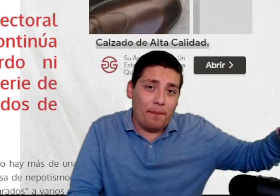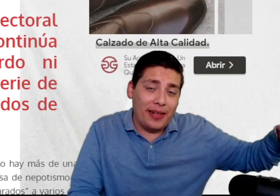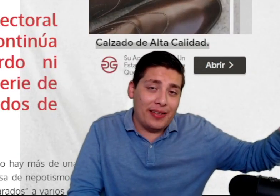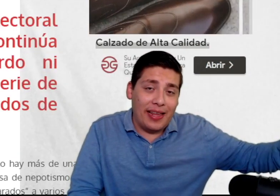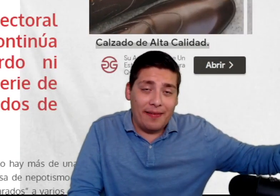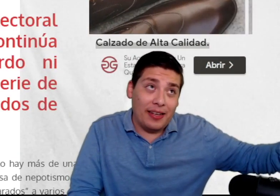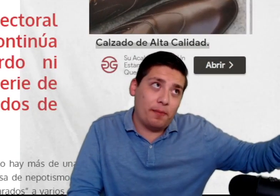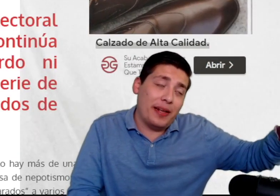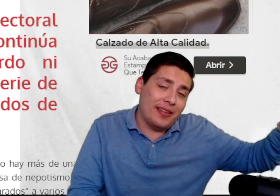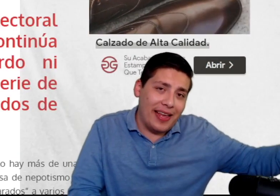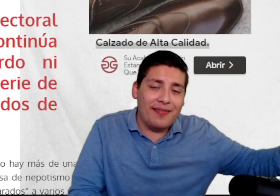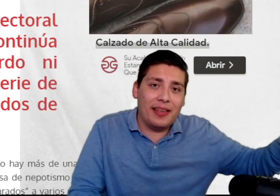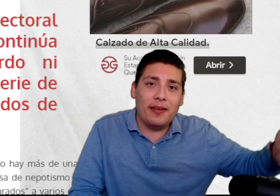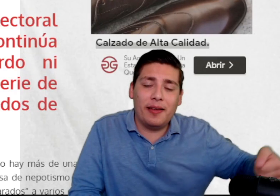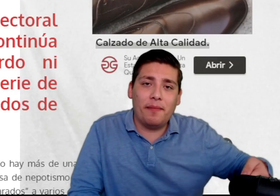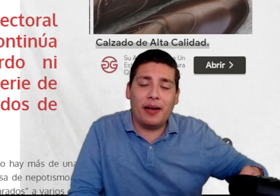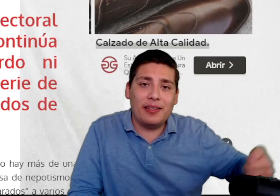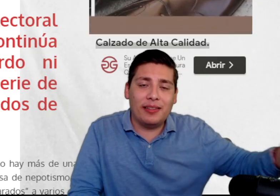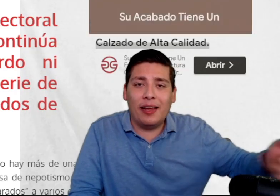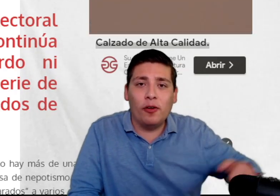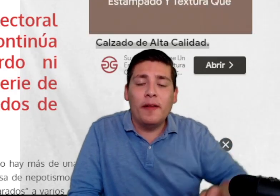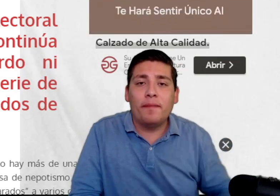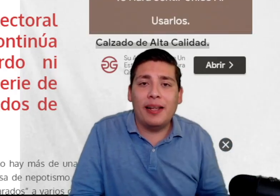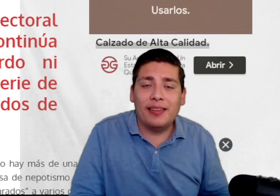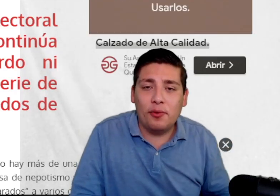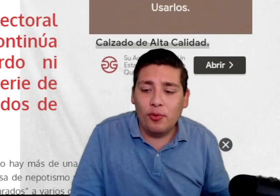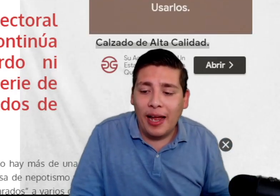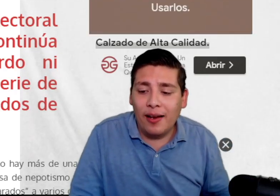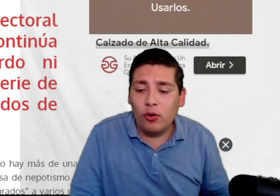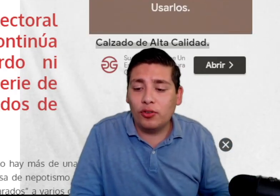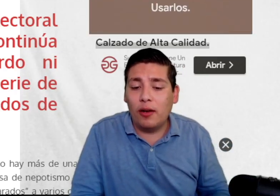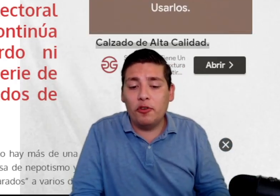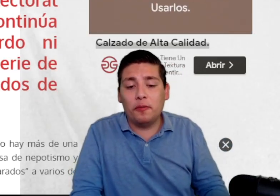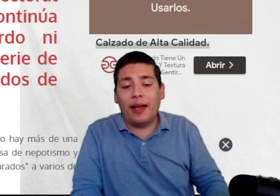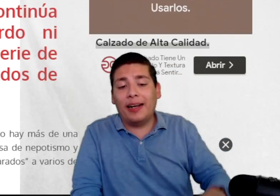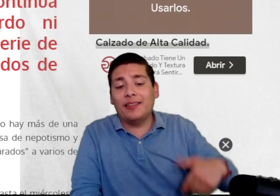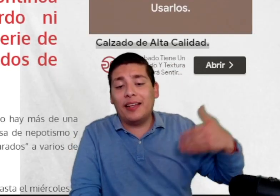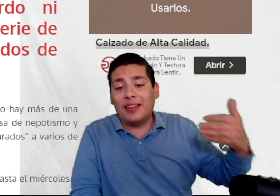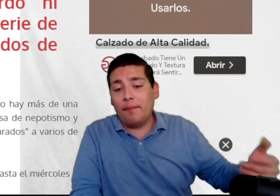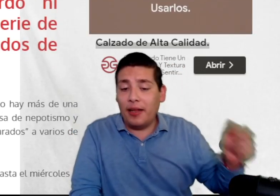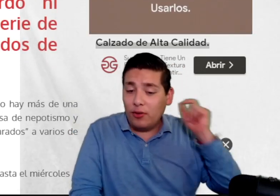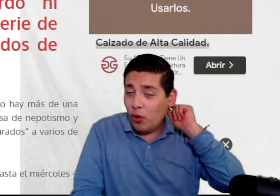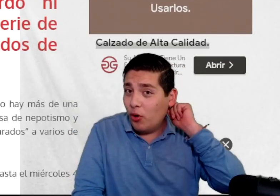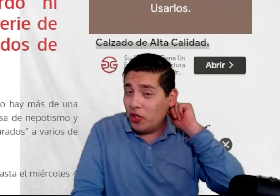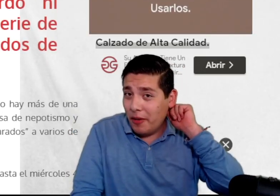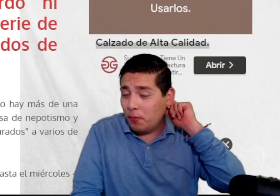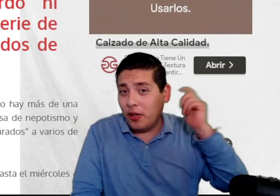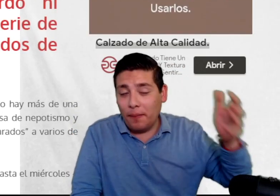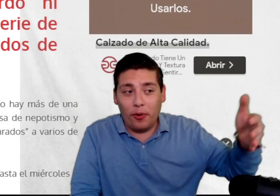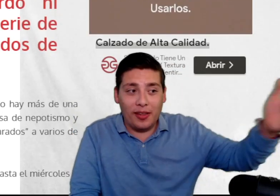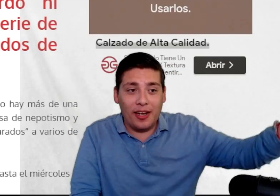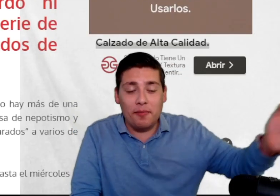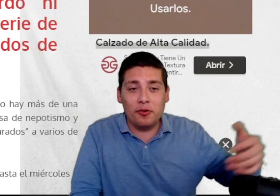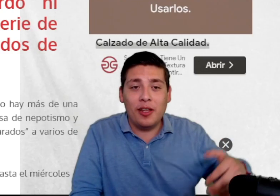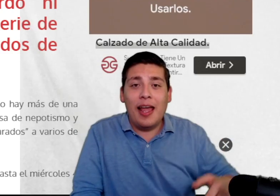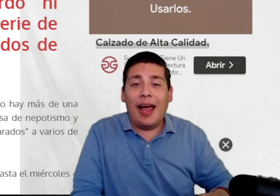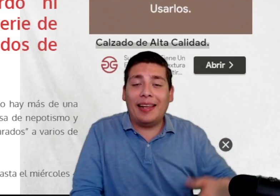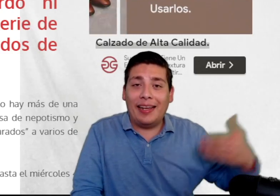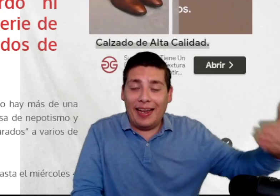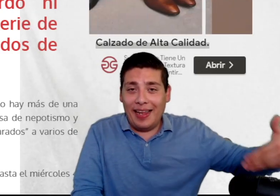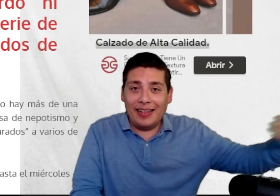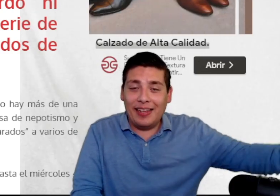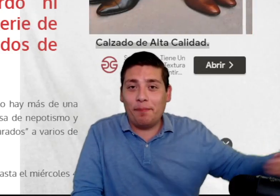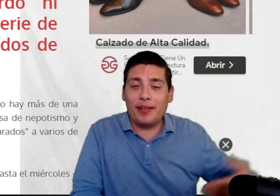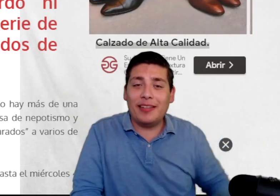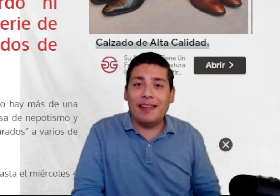el presidente, expresidente magistrado del Tribunal, José Luis Vargas, y también todos los demás. Por ejemplo, ahí tenemos al